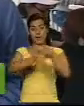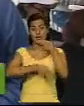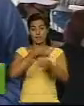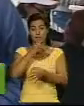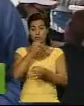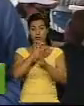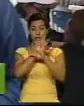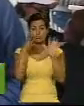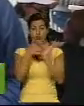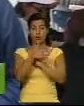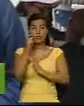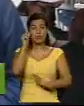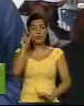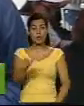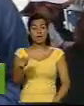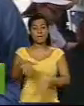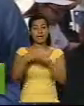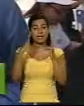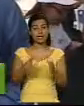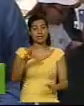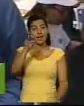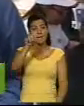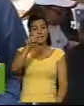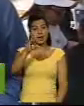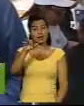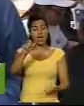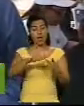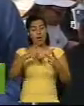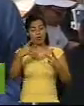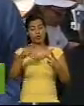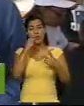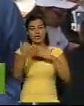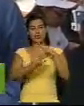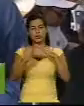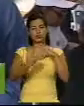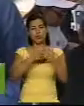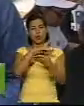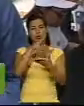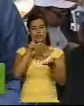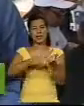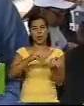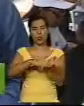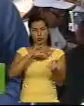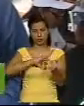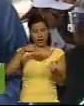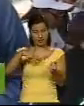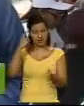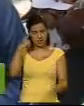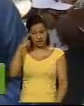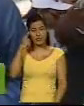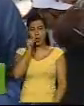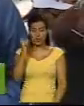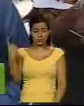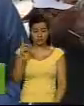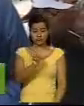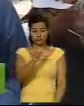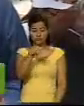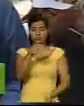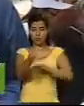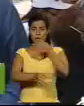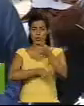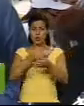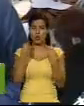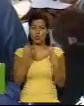visita María Cristina Iglesias y igualmente el director del Instituto Venezolano de Seguro Social, Carlos Rotondaro, quienes nos dan un poco el balance, las cifras de lo que ha sido